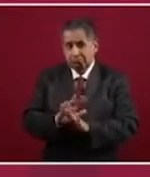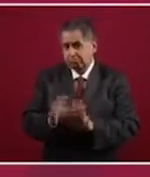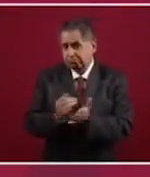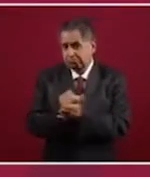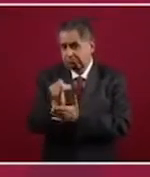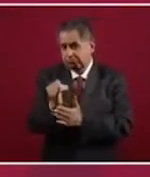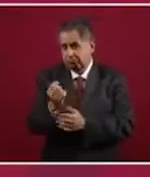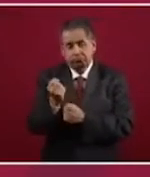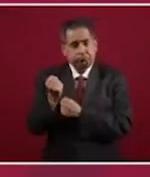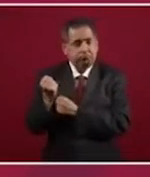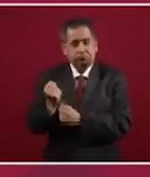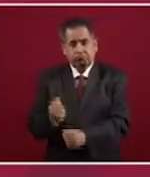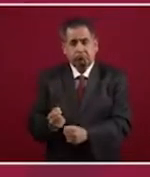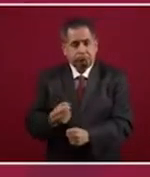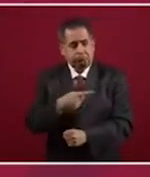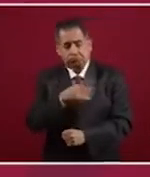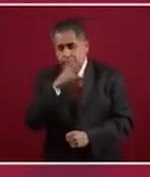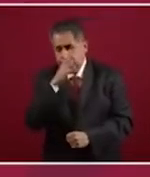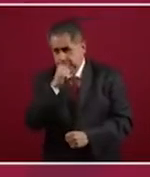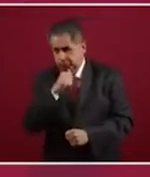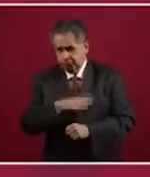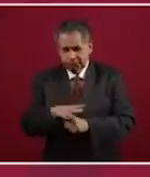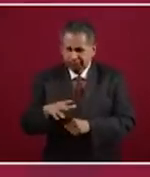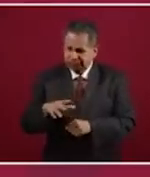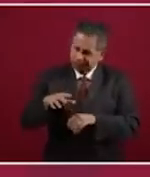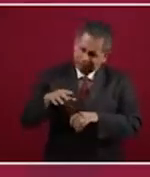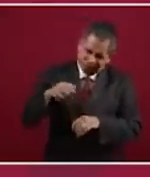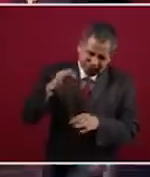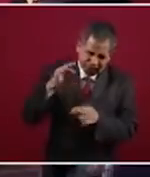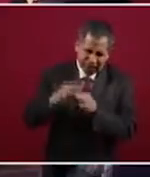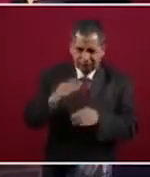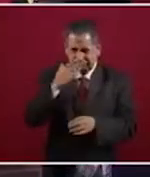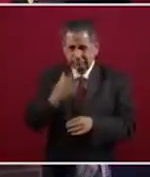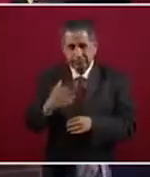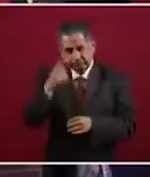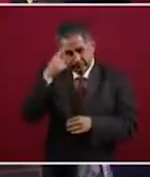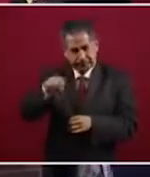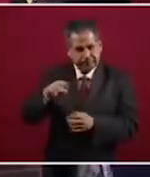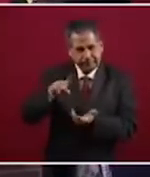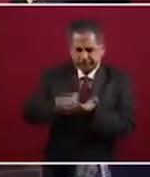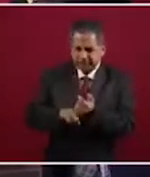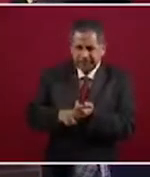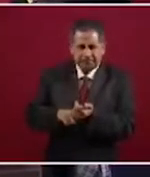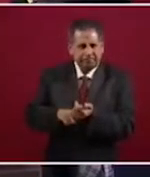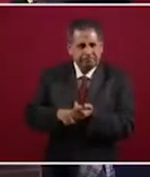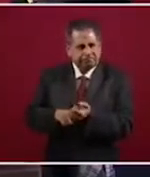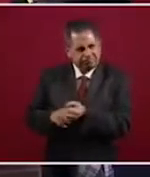sólidas anclando bien los pilotes